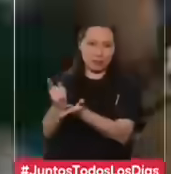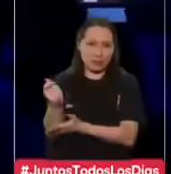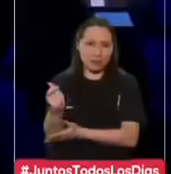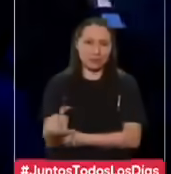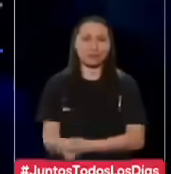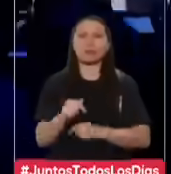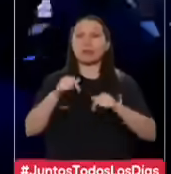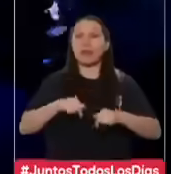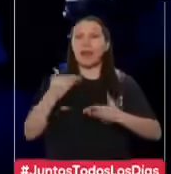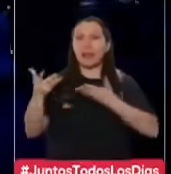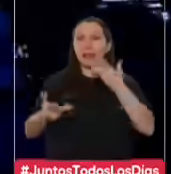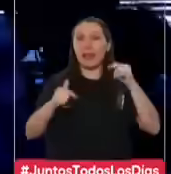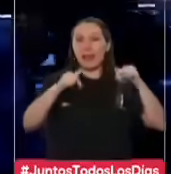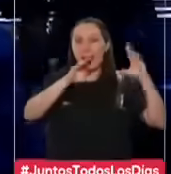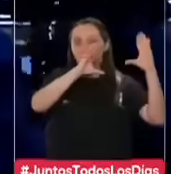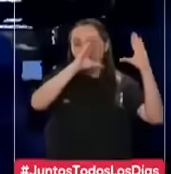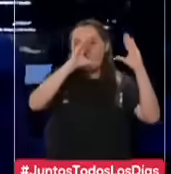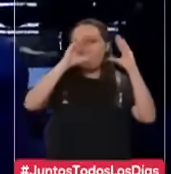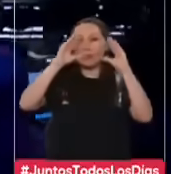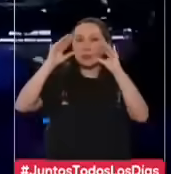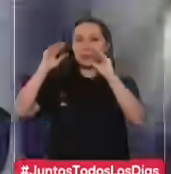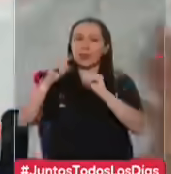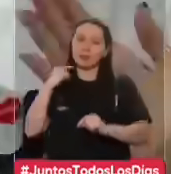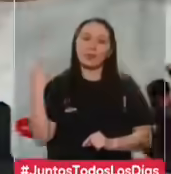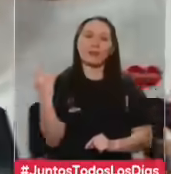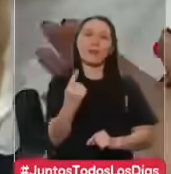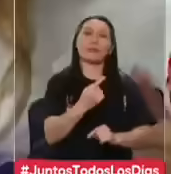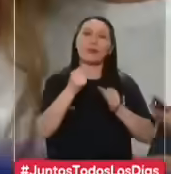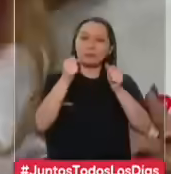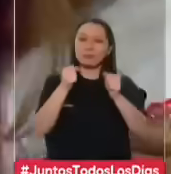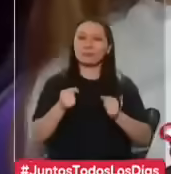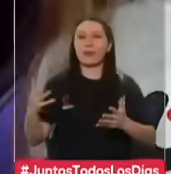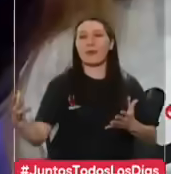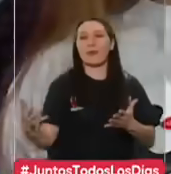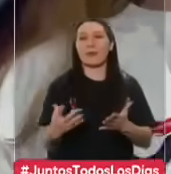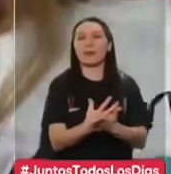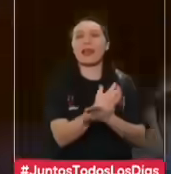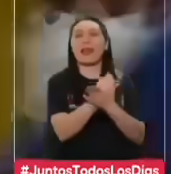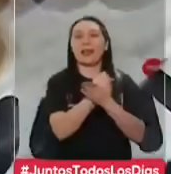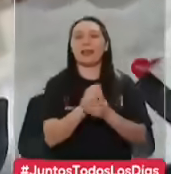Que esta noche lo vamos a